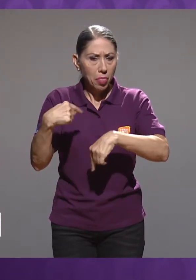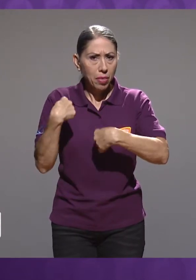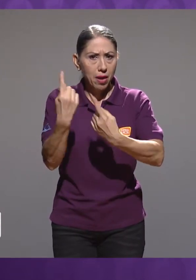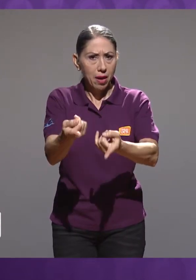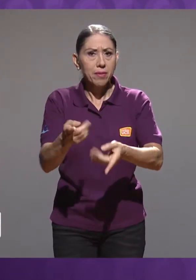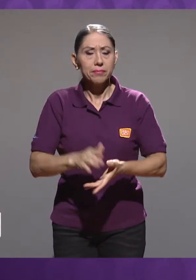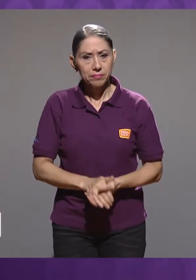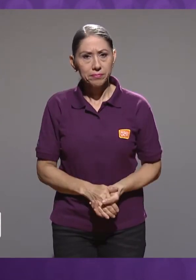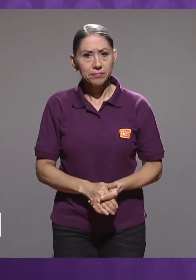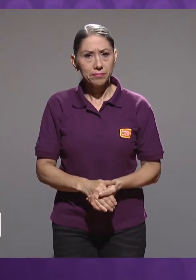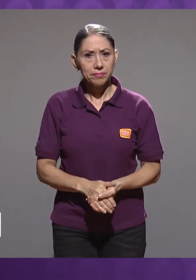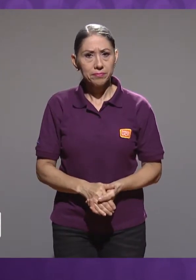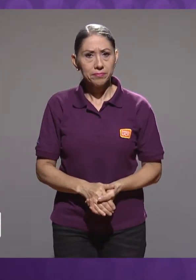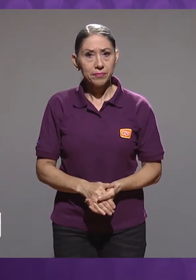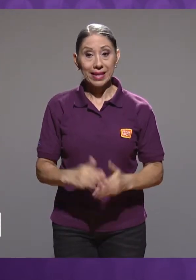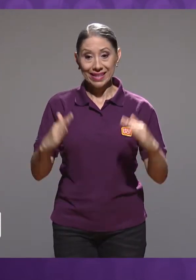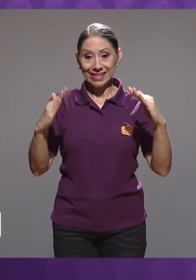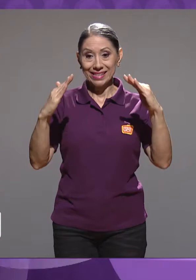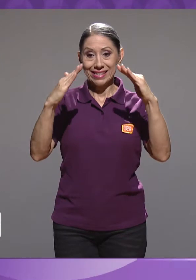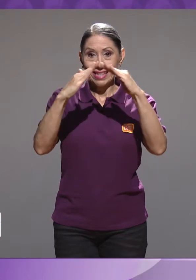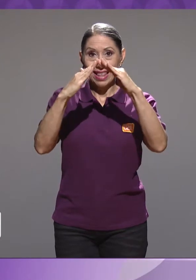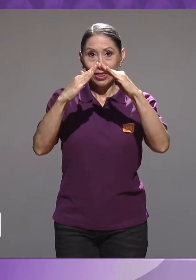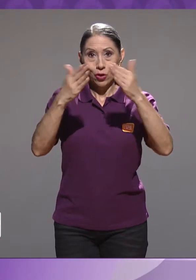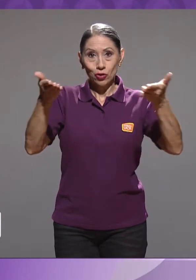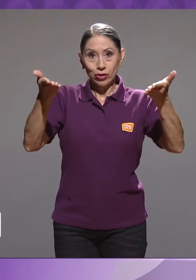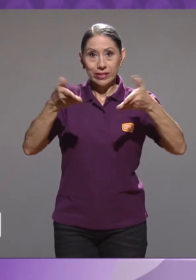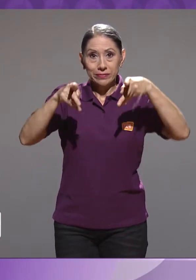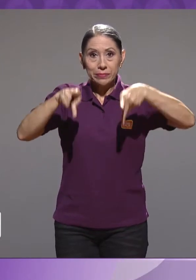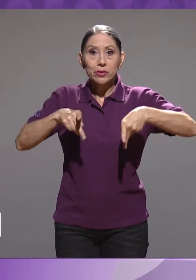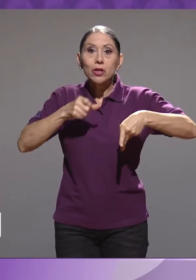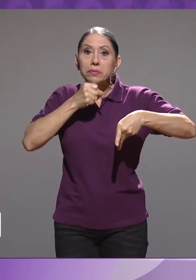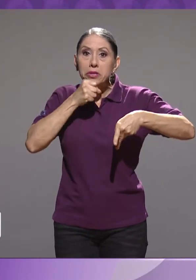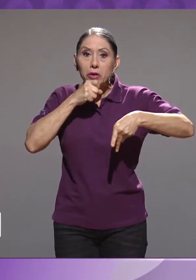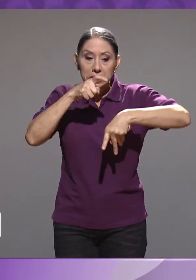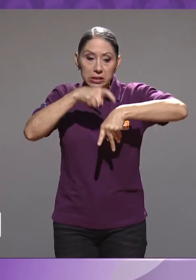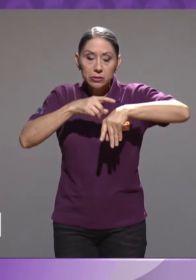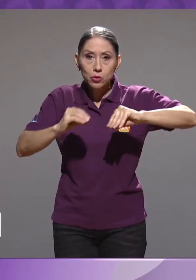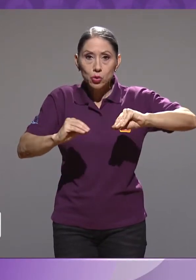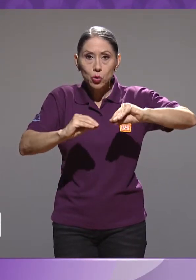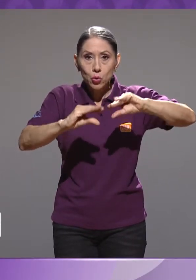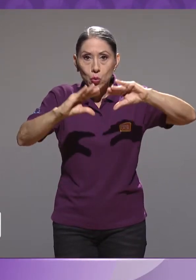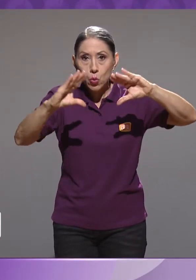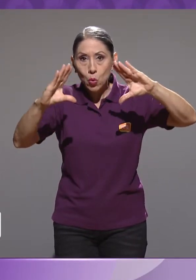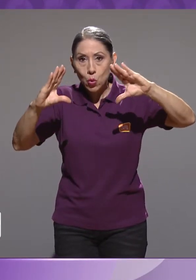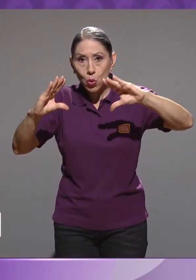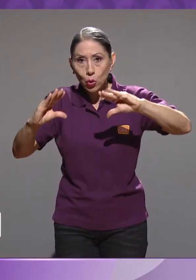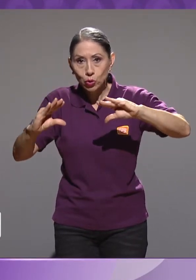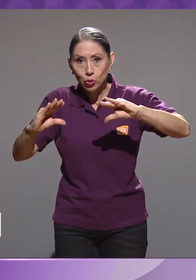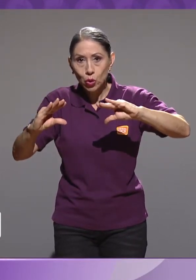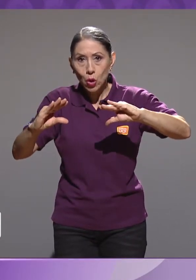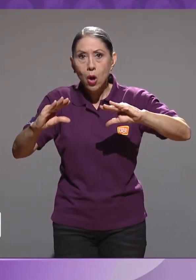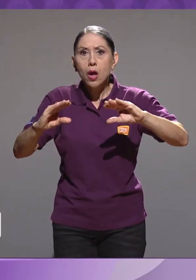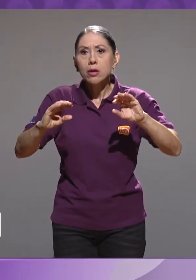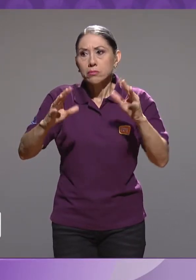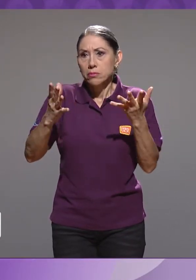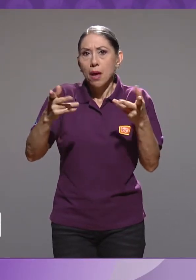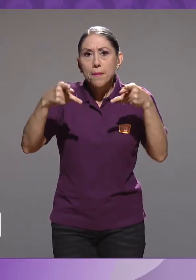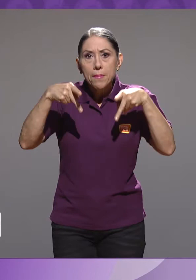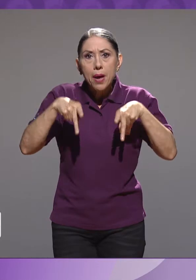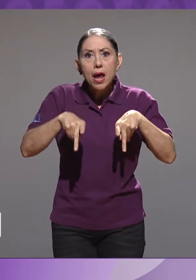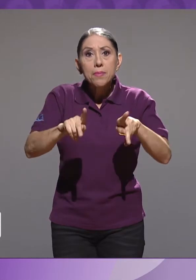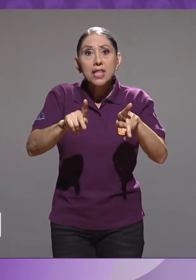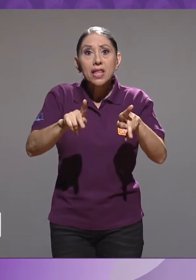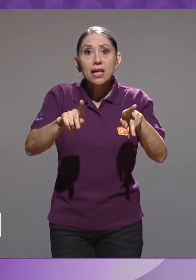en el tiempo post pandemia. Los centros diurnos permiten una interacción